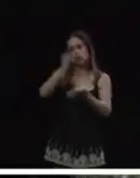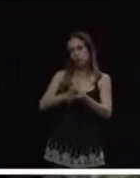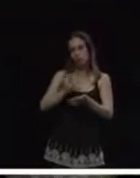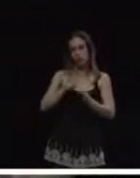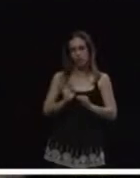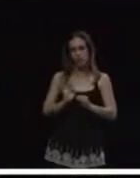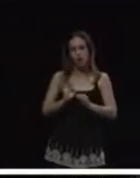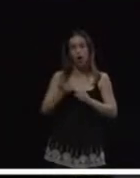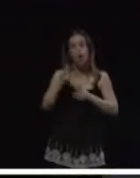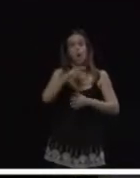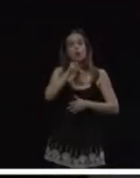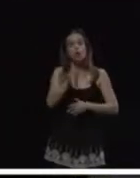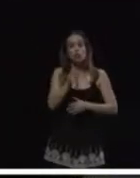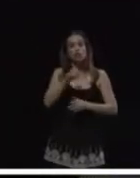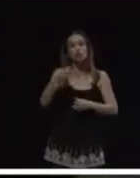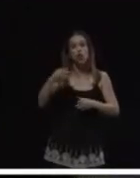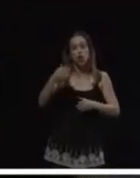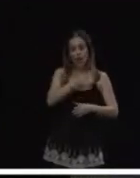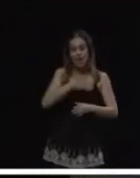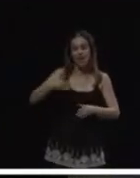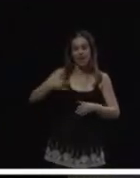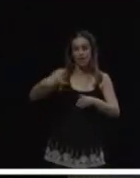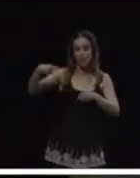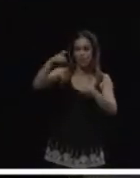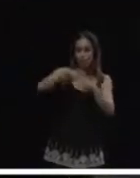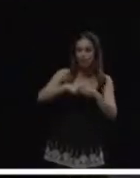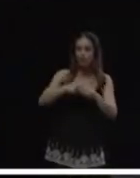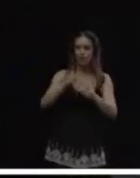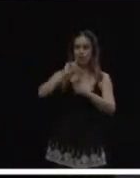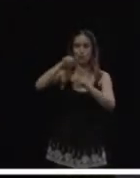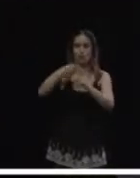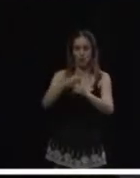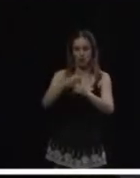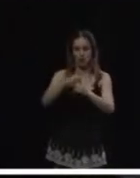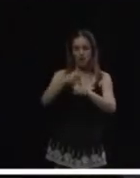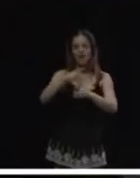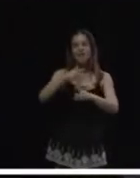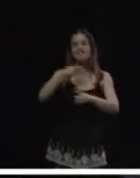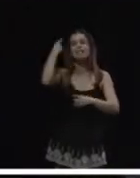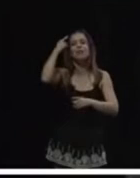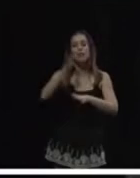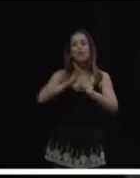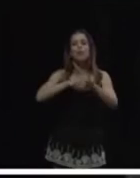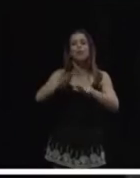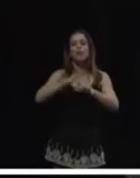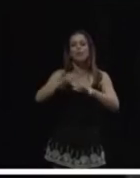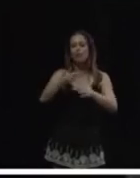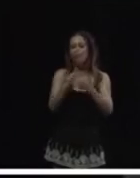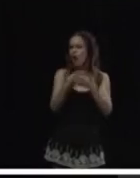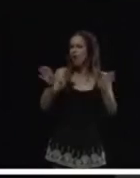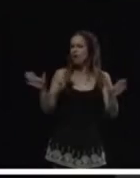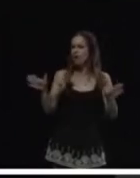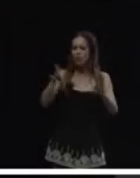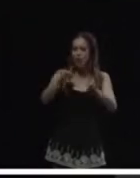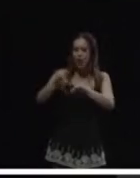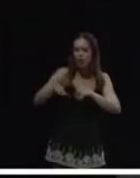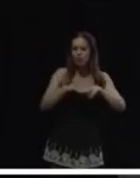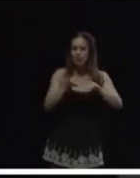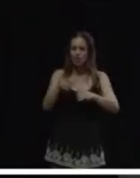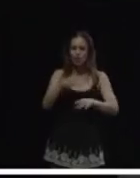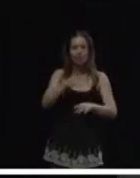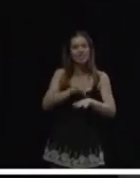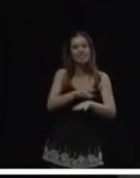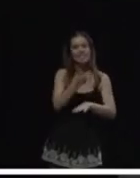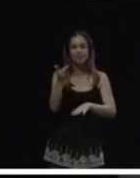eso queremos estar en Sumar, porque sabemos que Sumar es un movimiento abierto a los territorios, un movimiento con sensibilidad a